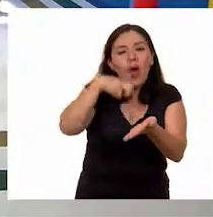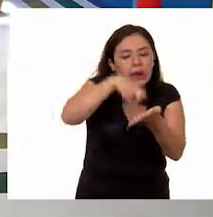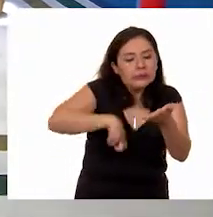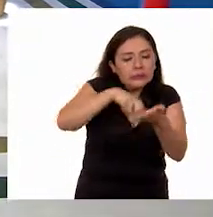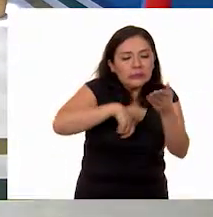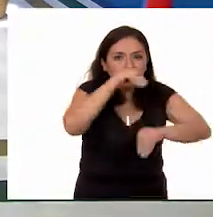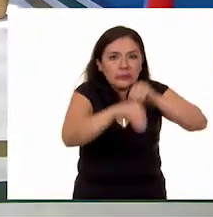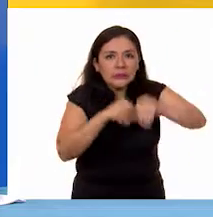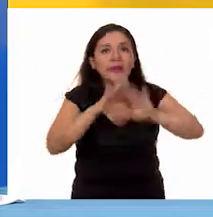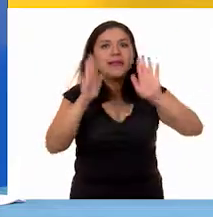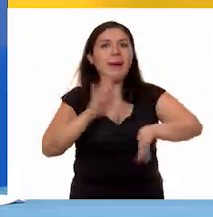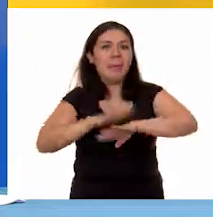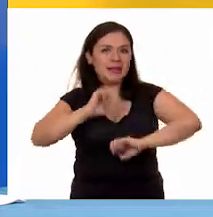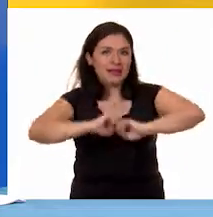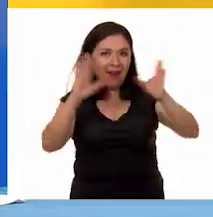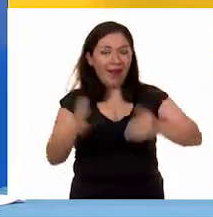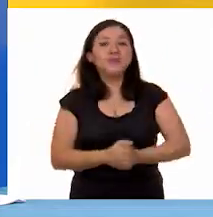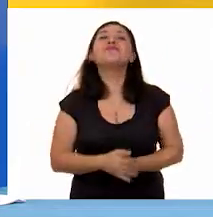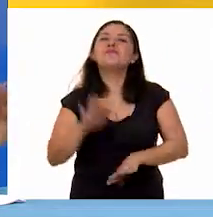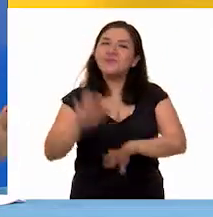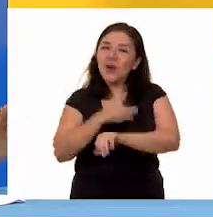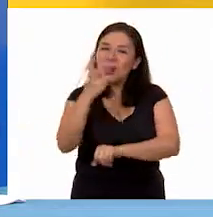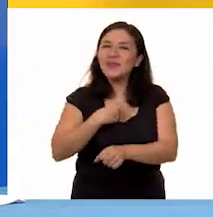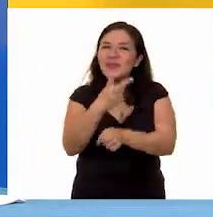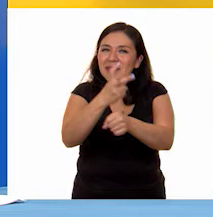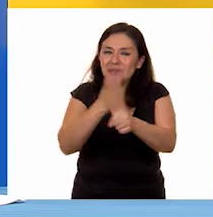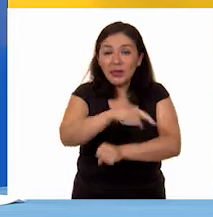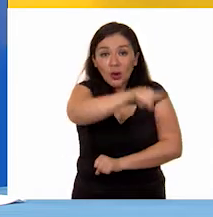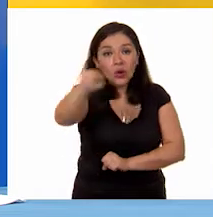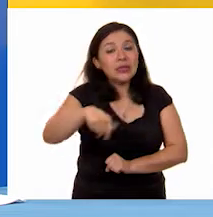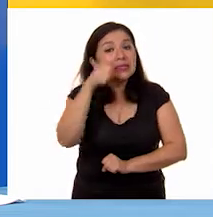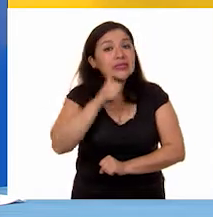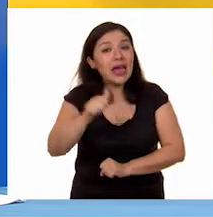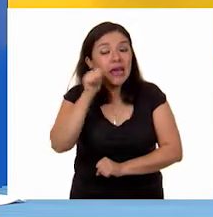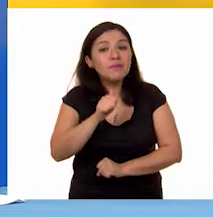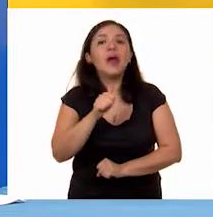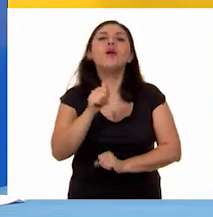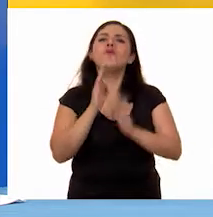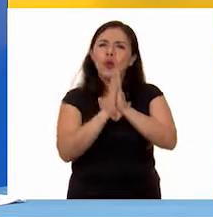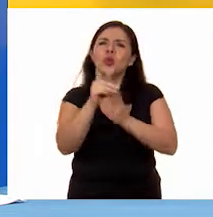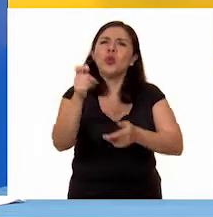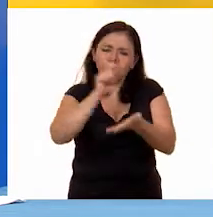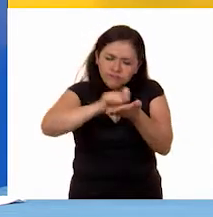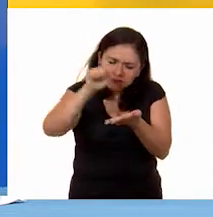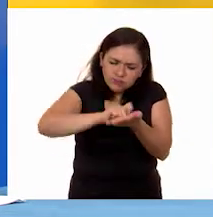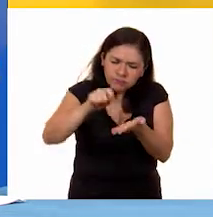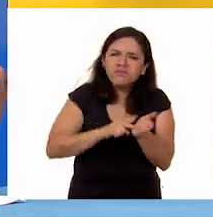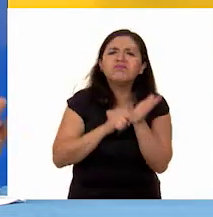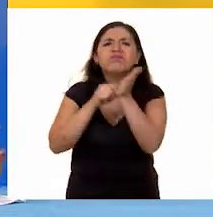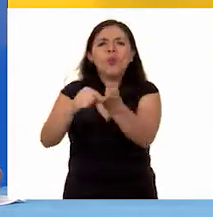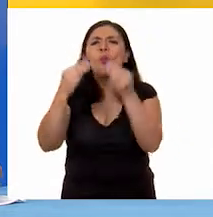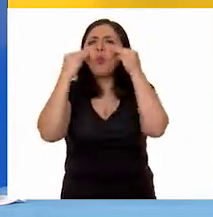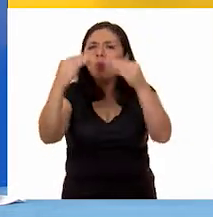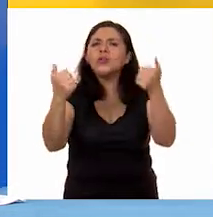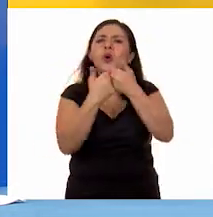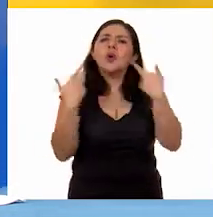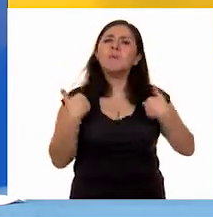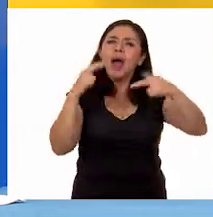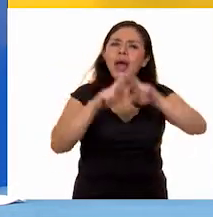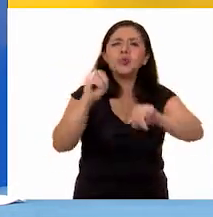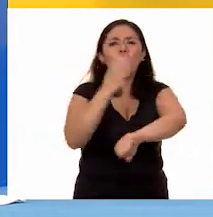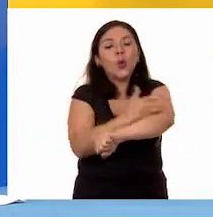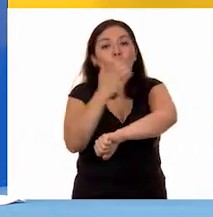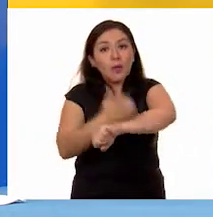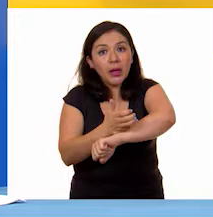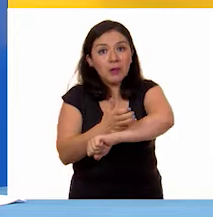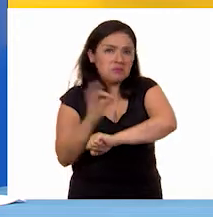misma. Por eso, los invitamos siempre, estudiantes en casa, a que compartan sus propios textos con su profesor y sus